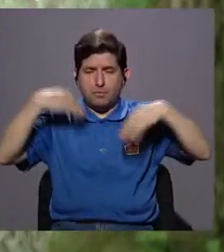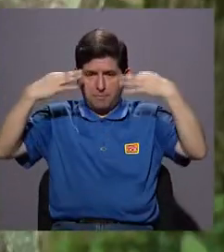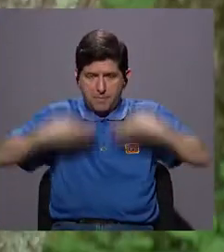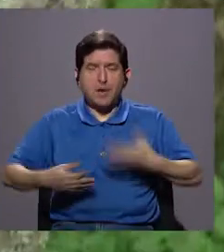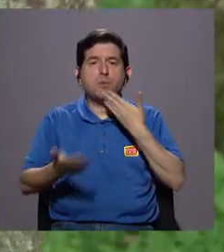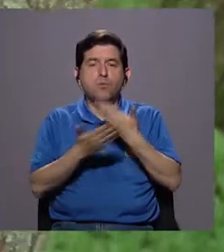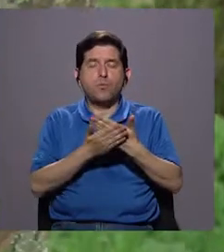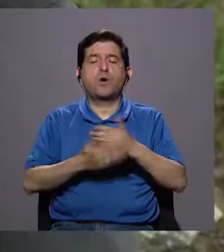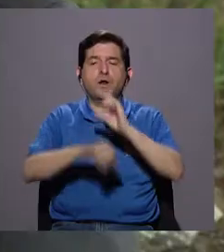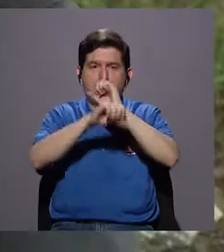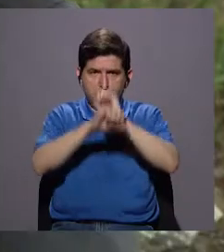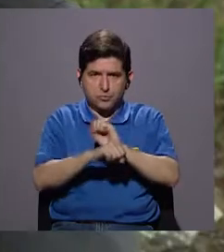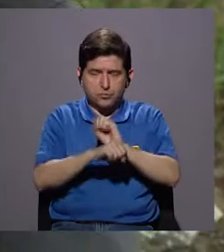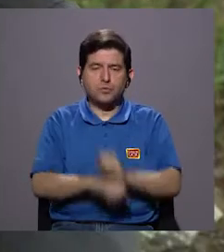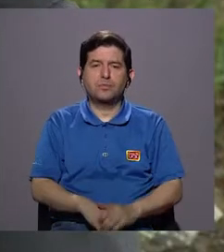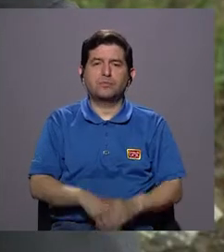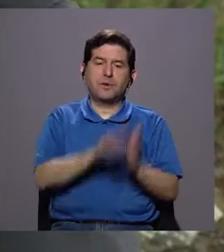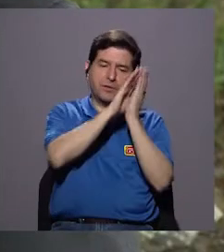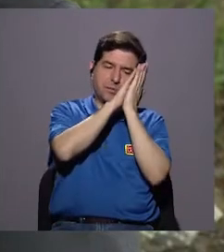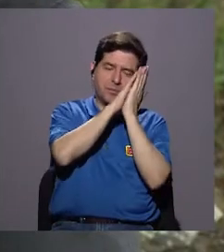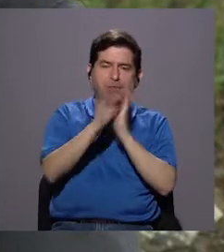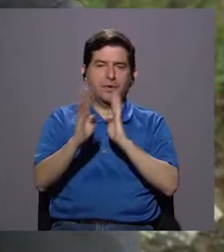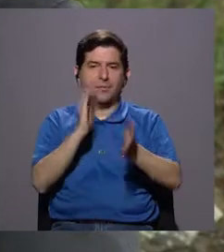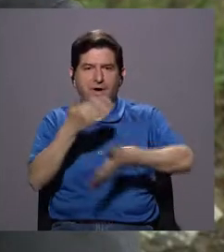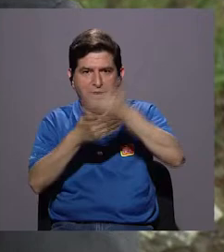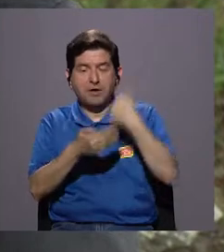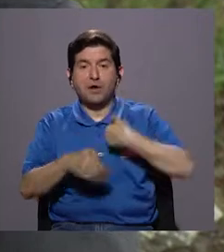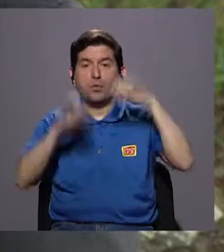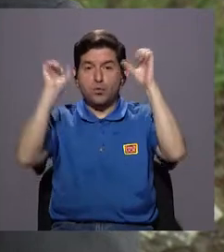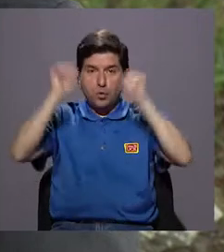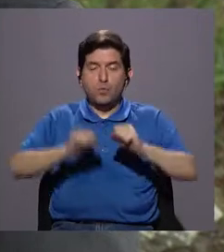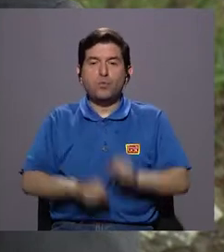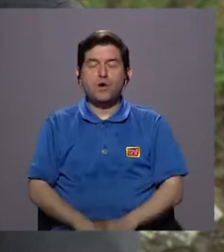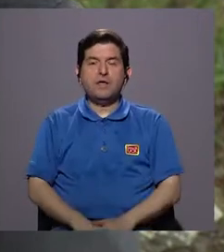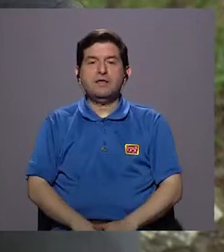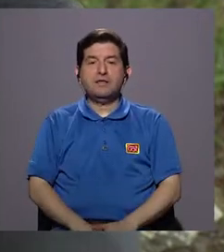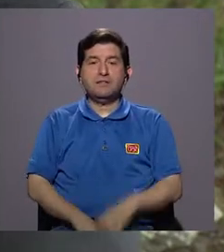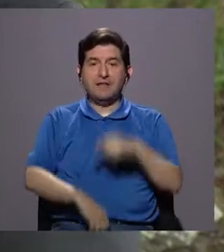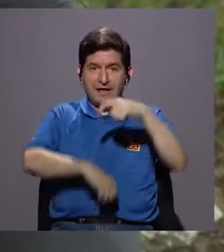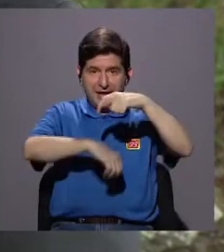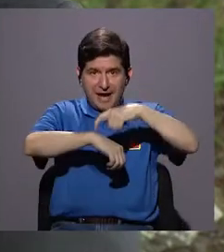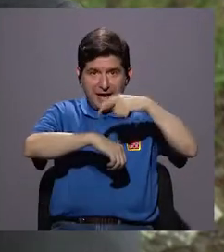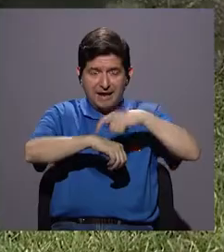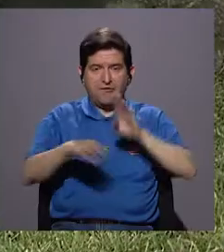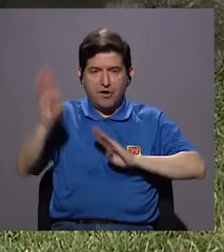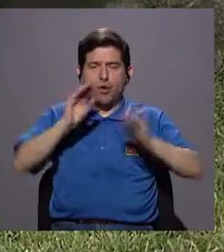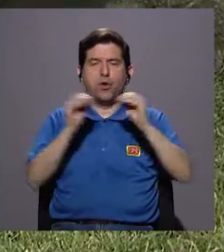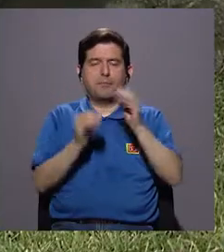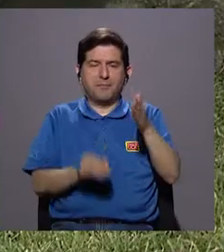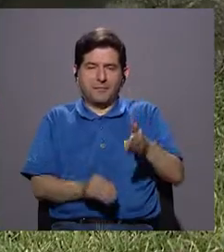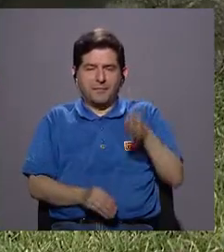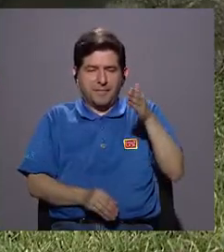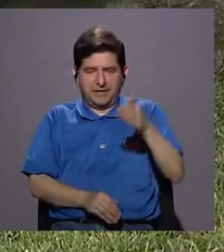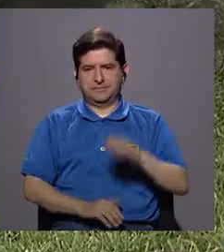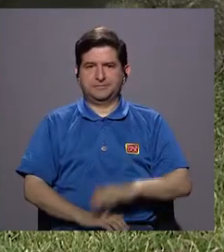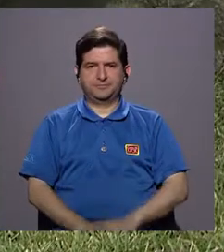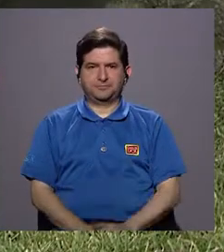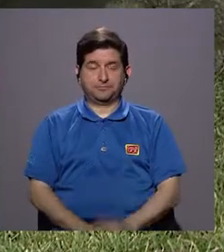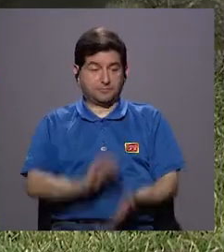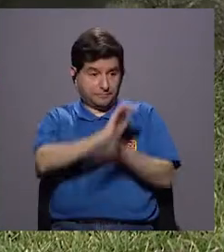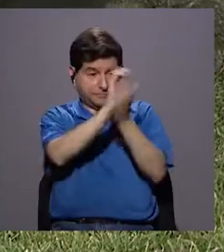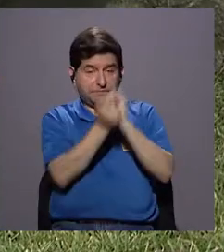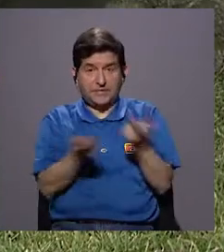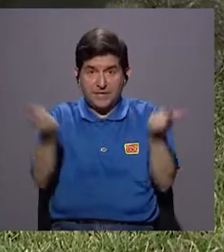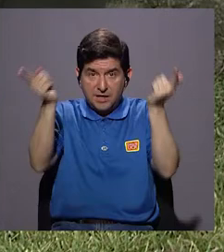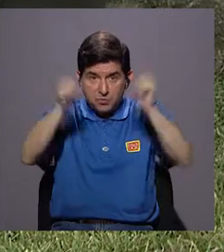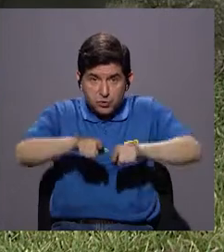buenos hábitos de reposo, como conversábamos antes, uno puede hacer que el reloj biológico avance más lento. Los cambios que ocurrían,